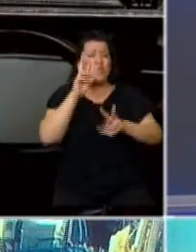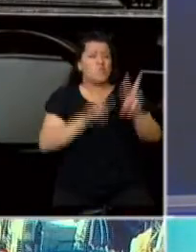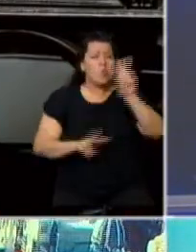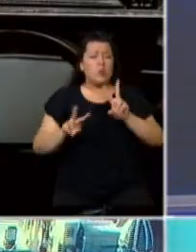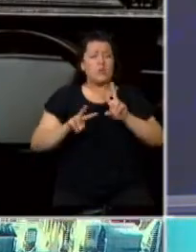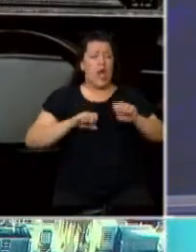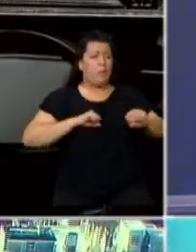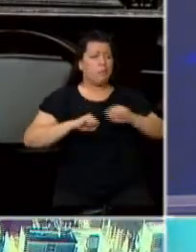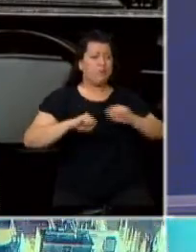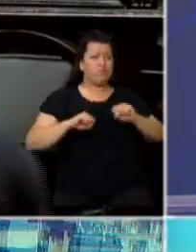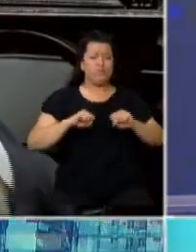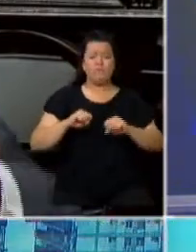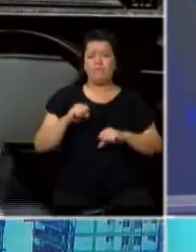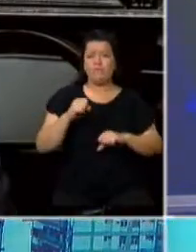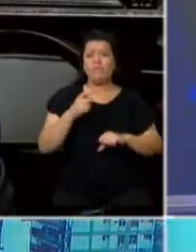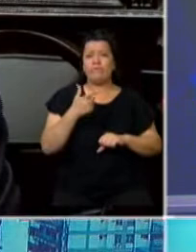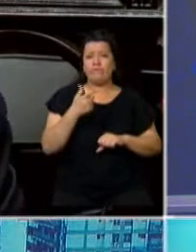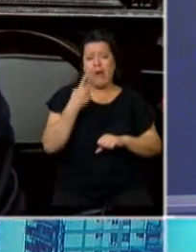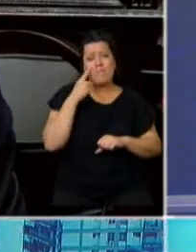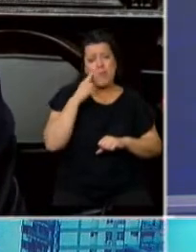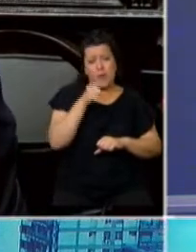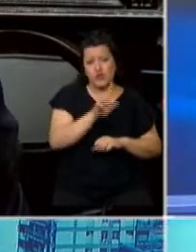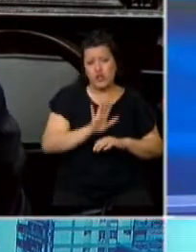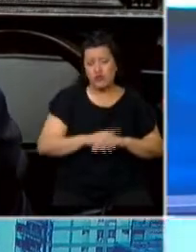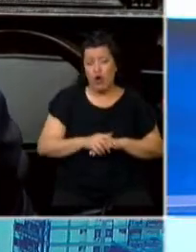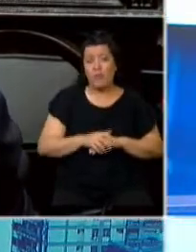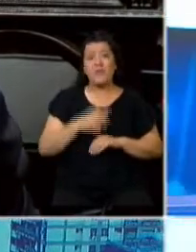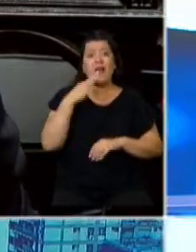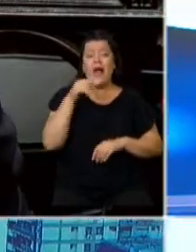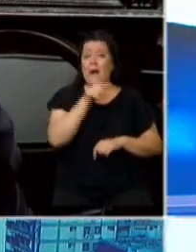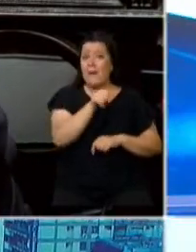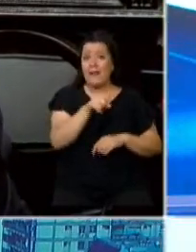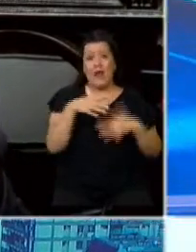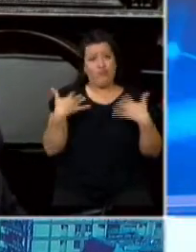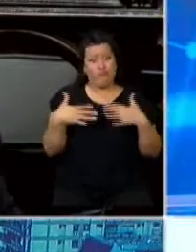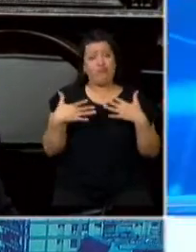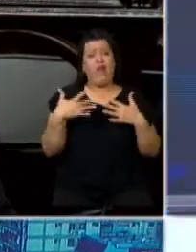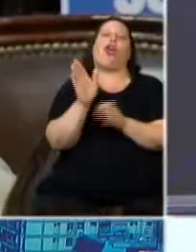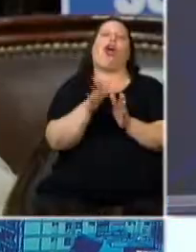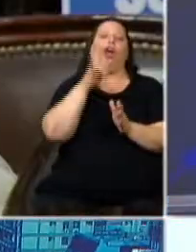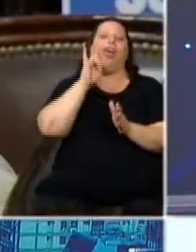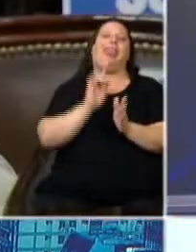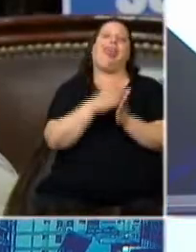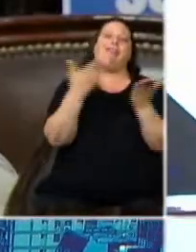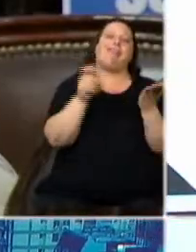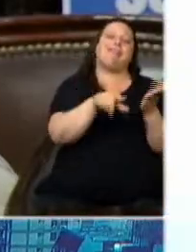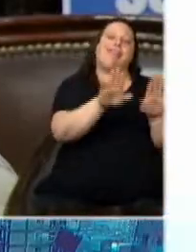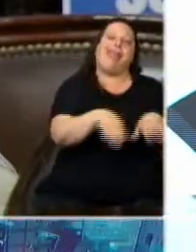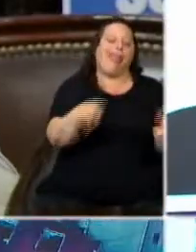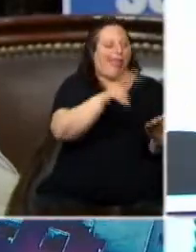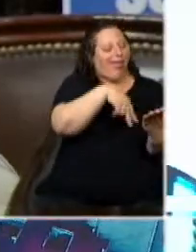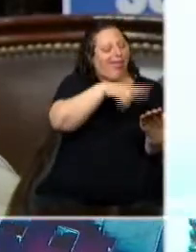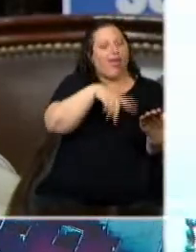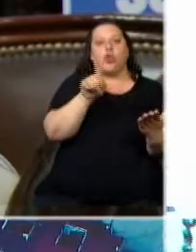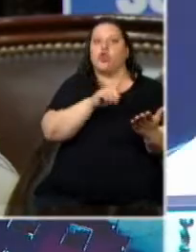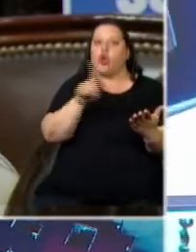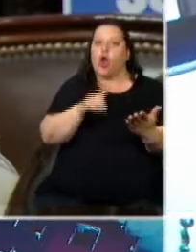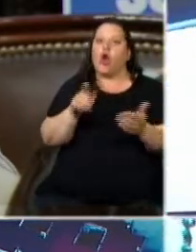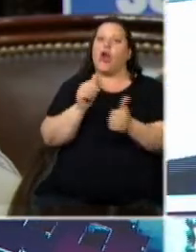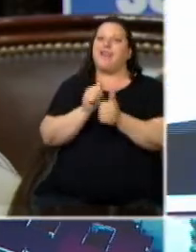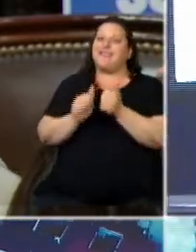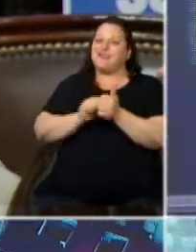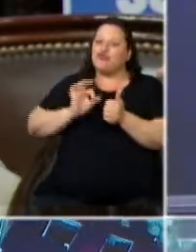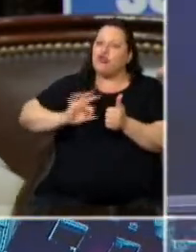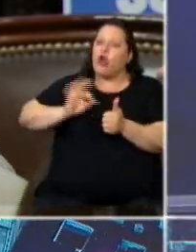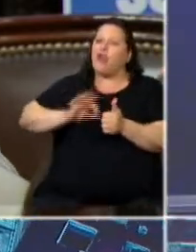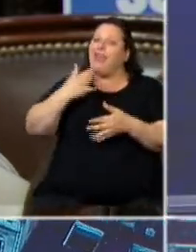sí, para este tema, sí. 4 de Provincias Unidas, que normalmente son la rueda de auxilio habitual del oficialismo.